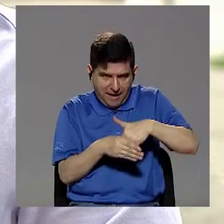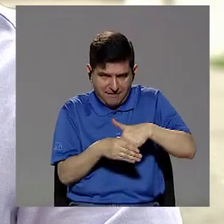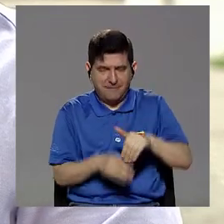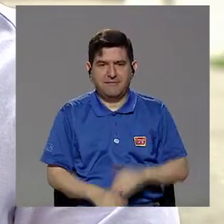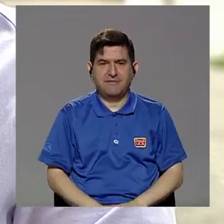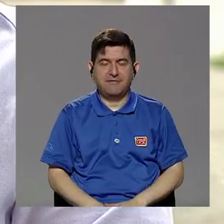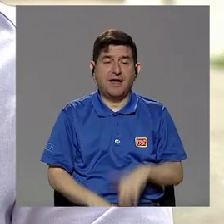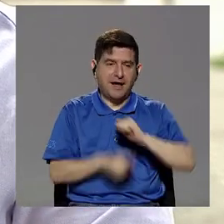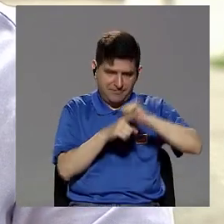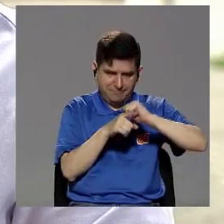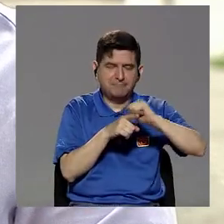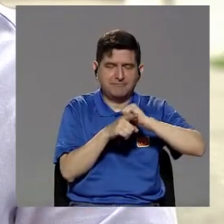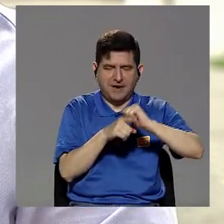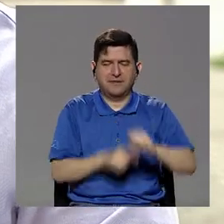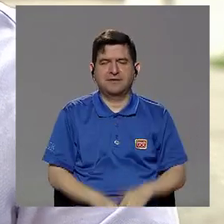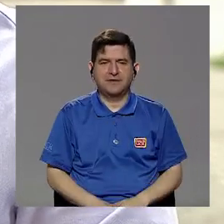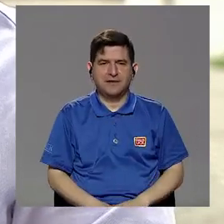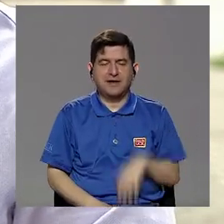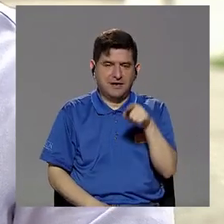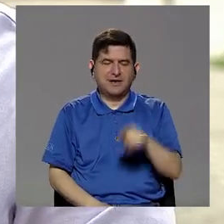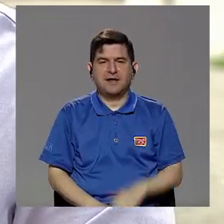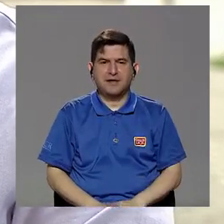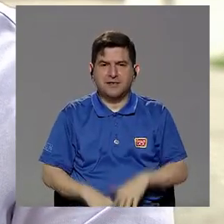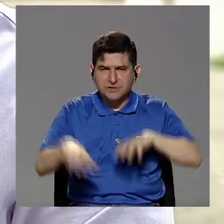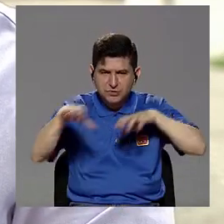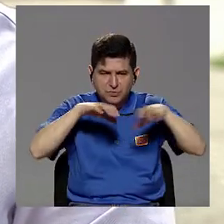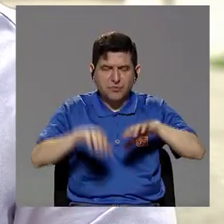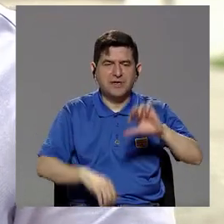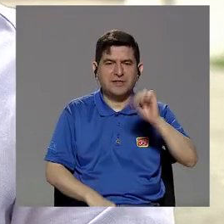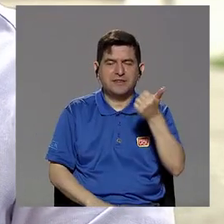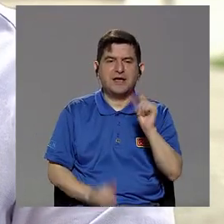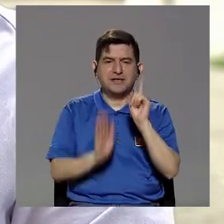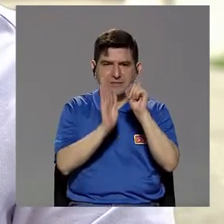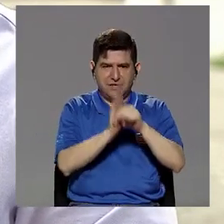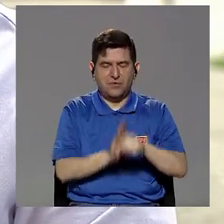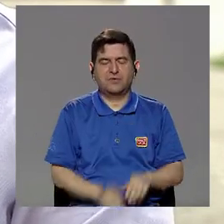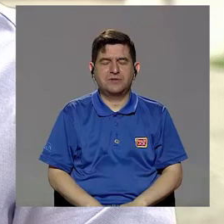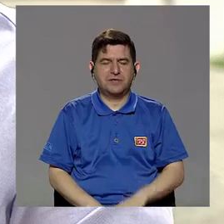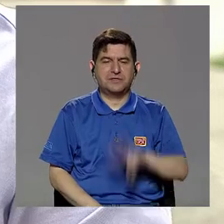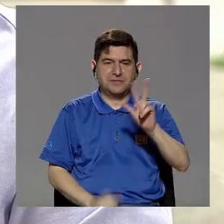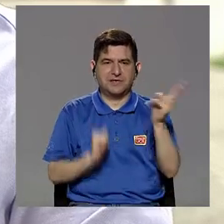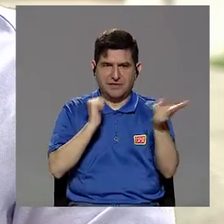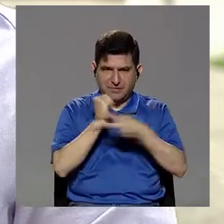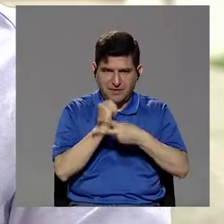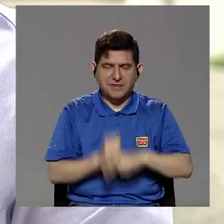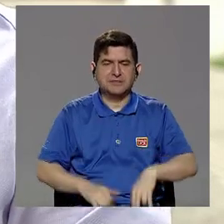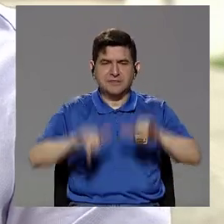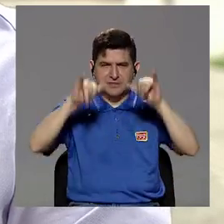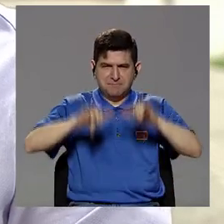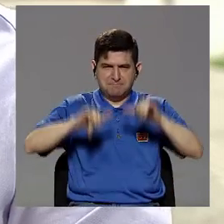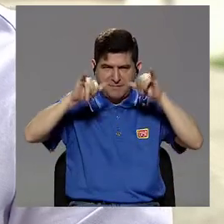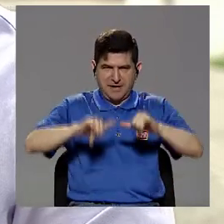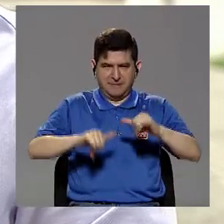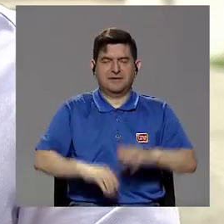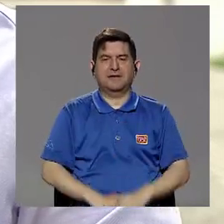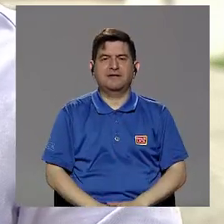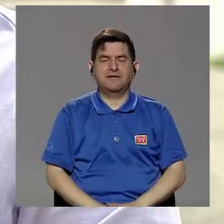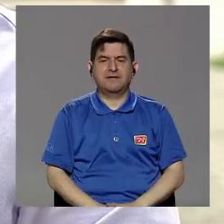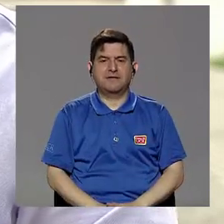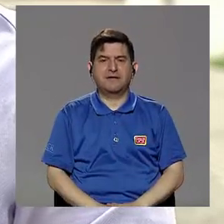nada, entonces lo que hay que hacer es los ejercicios, que es contraer el piso pélvico por 10 segundos, hacen 3 series de 10, lo sostienen por 10